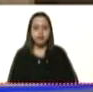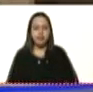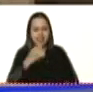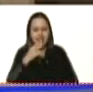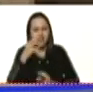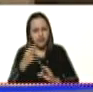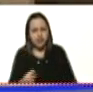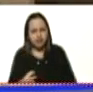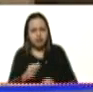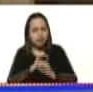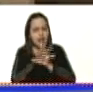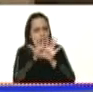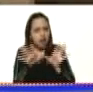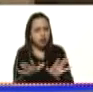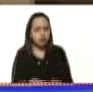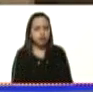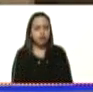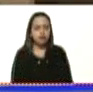que